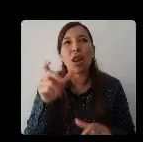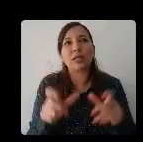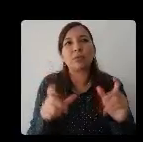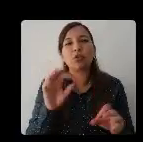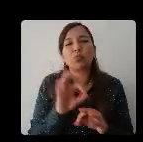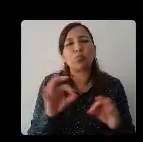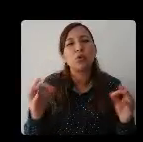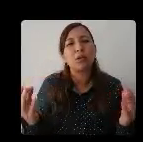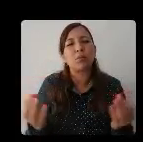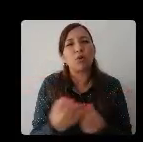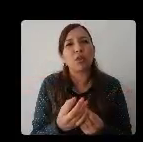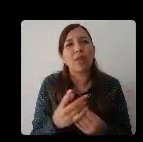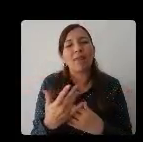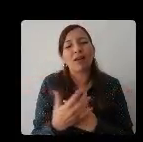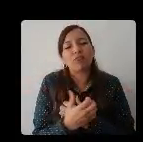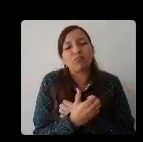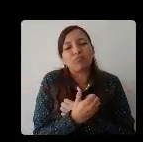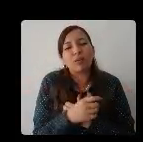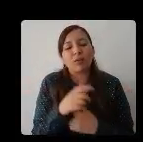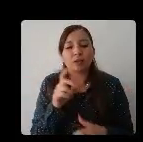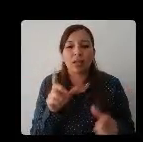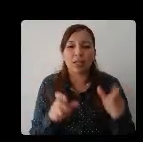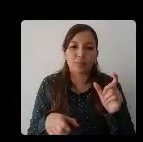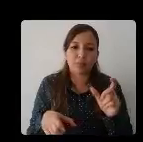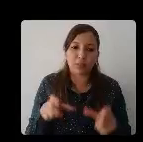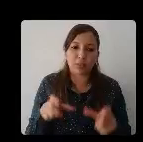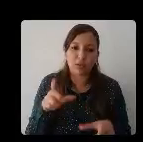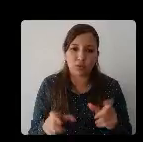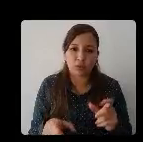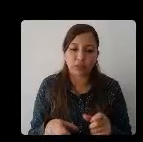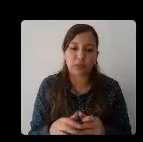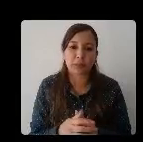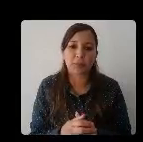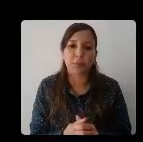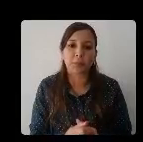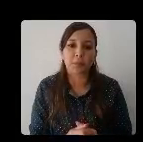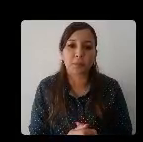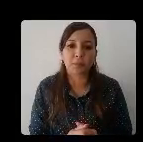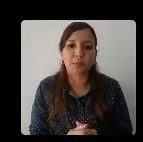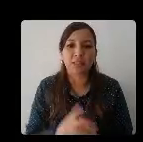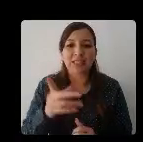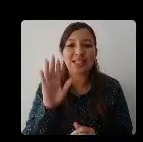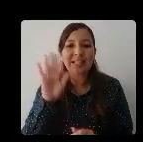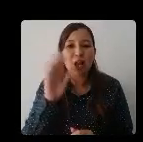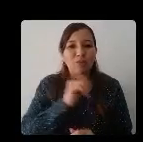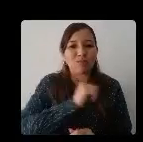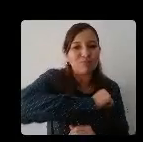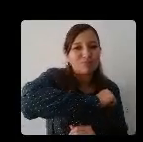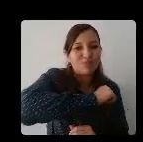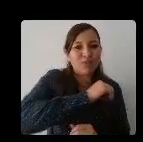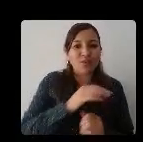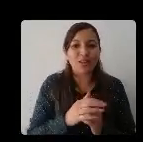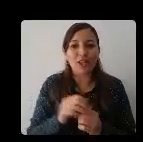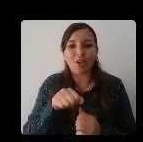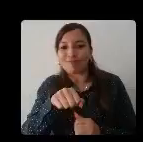puede hacer, de repente ahorita más el saludo con codito y cómo de otra manera se hace llegar esa calidez